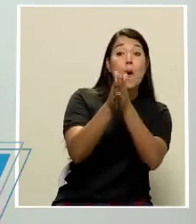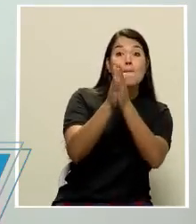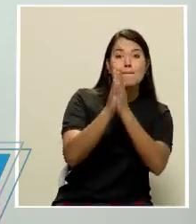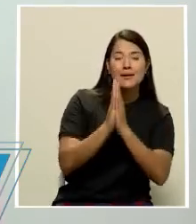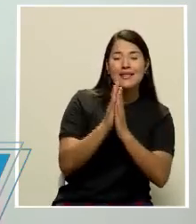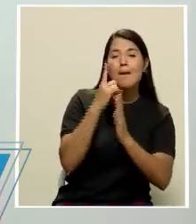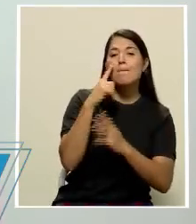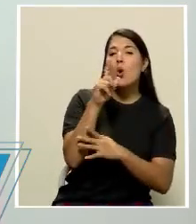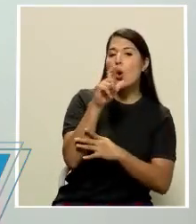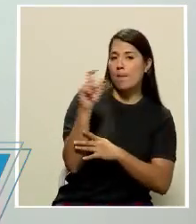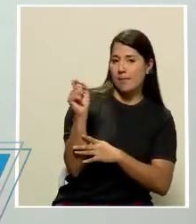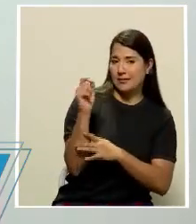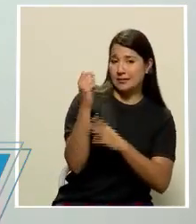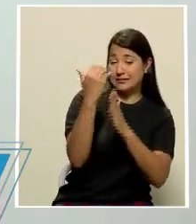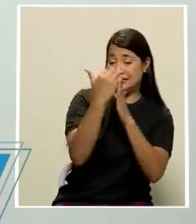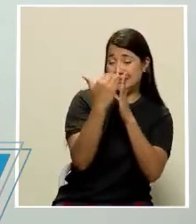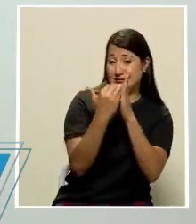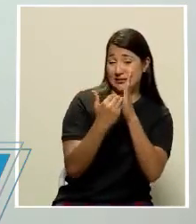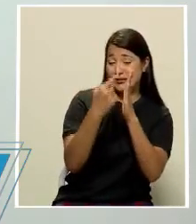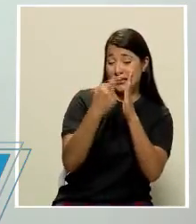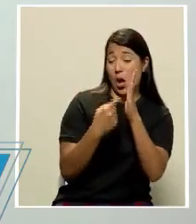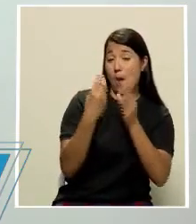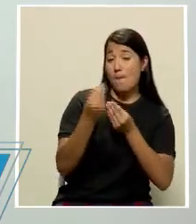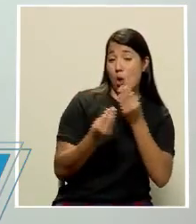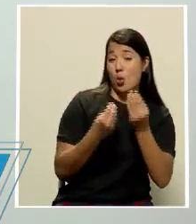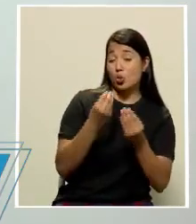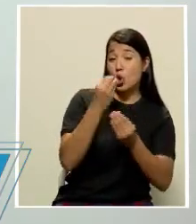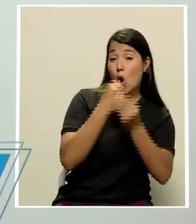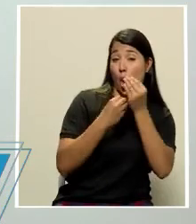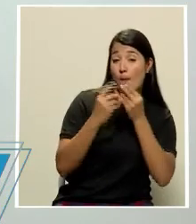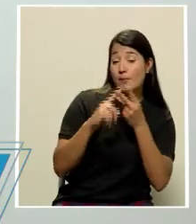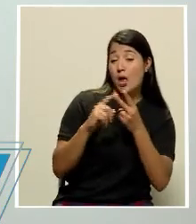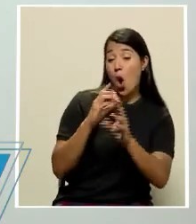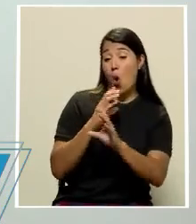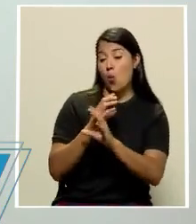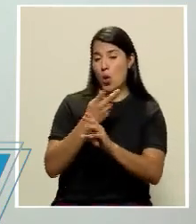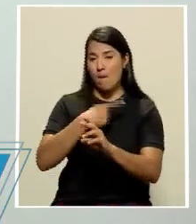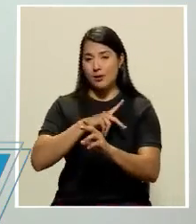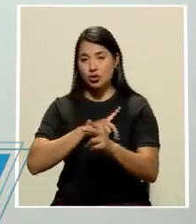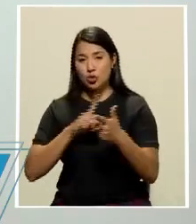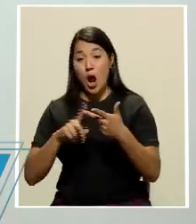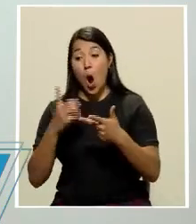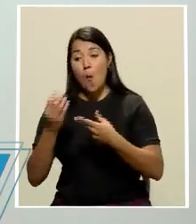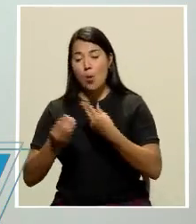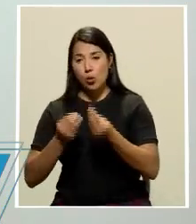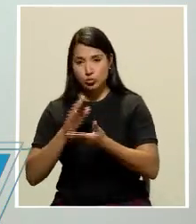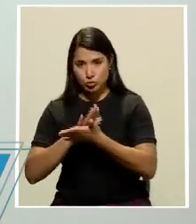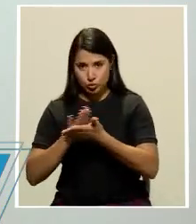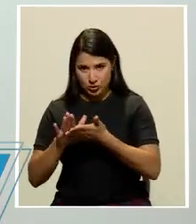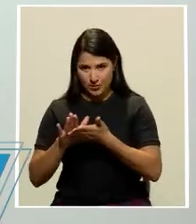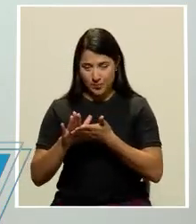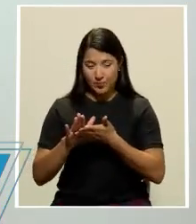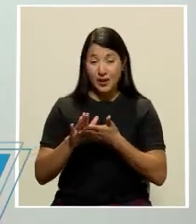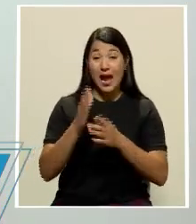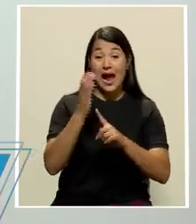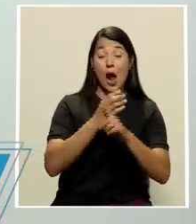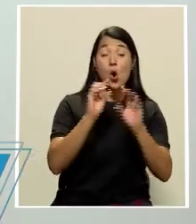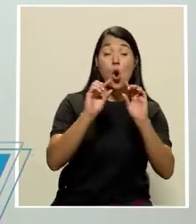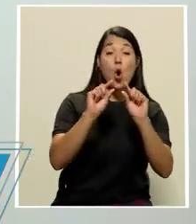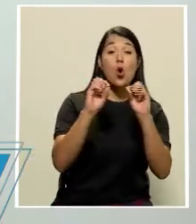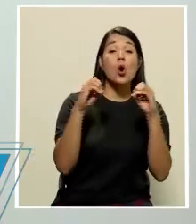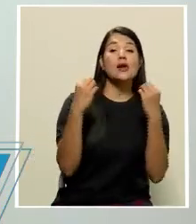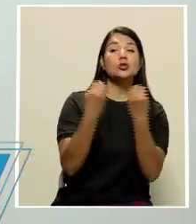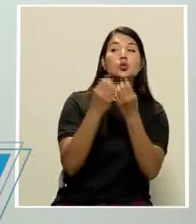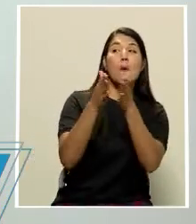el mes, de los productos tanto de comida como de cuidado personal y de limpieza, atiende a unas